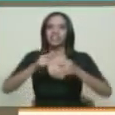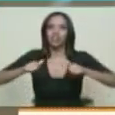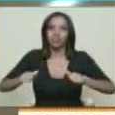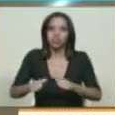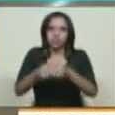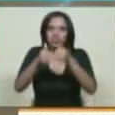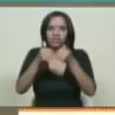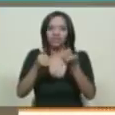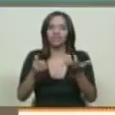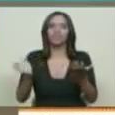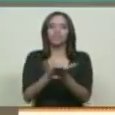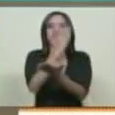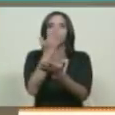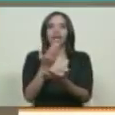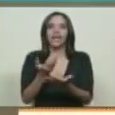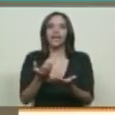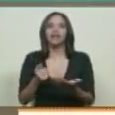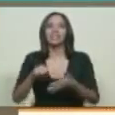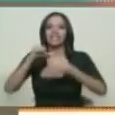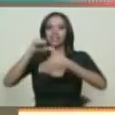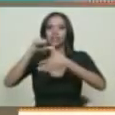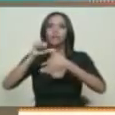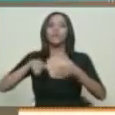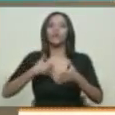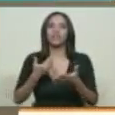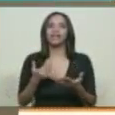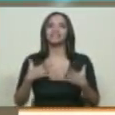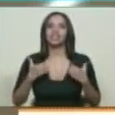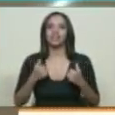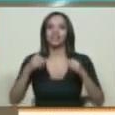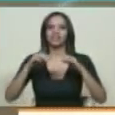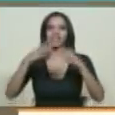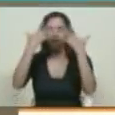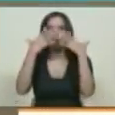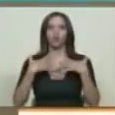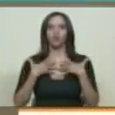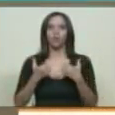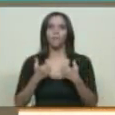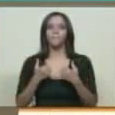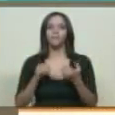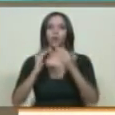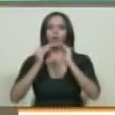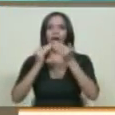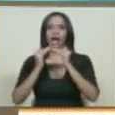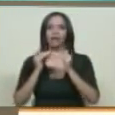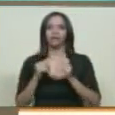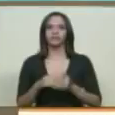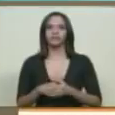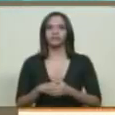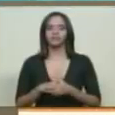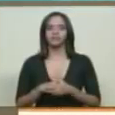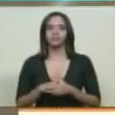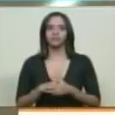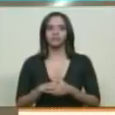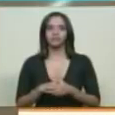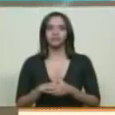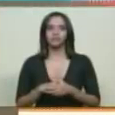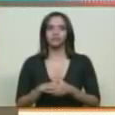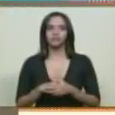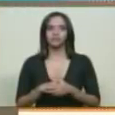social hispanoamericano podrá nuestra América recuperar su salud moral. Qué buena frase. ¿Qué dice Crujo